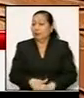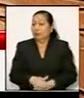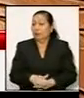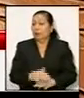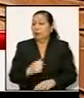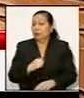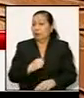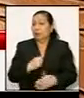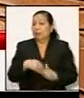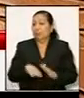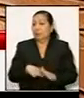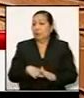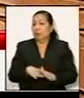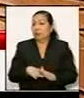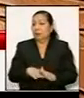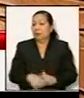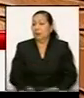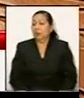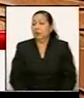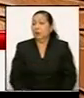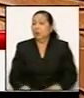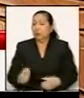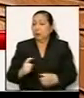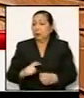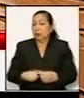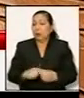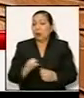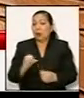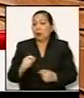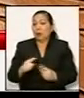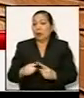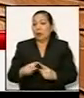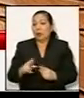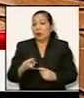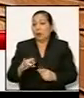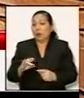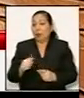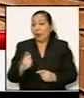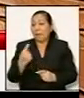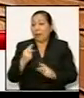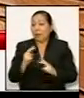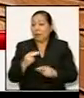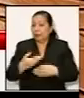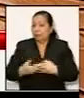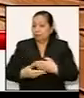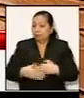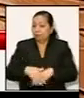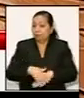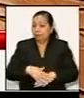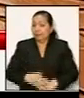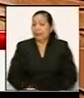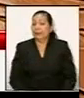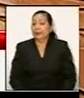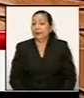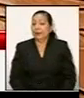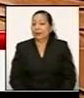en la que yo estuve incluso un convenio con la contraloría república para poder ver el proceso de